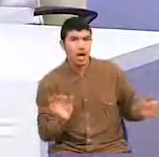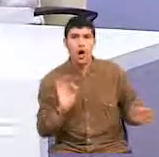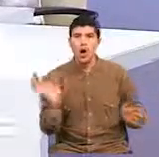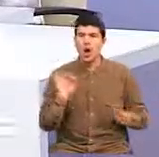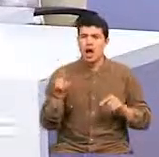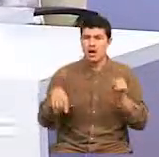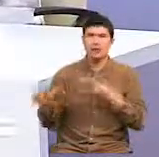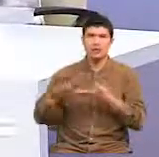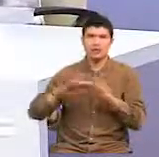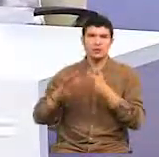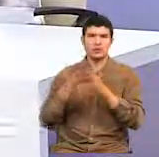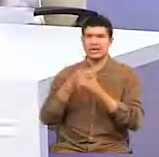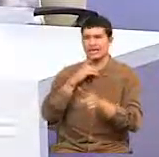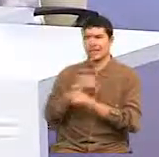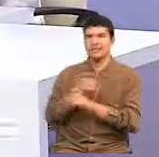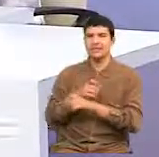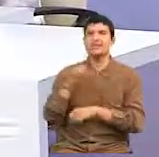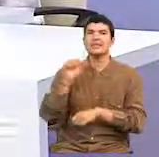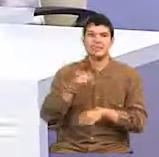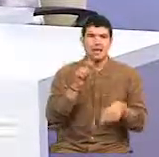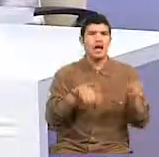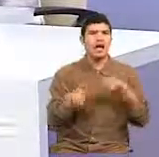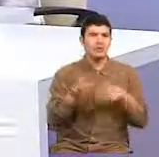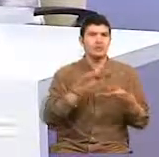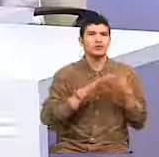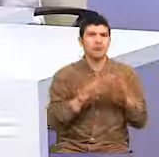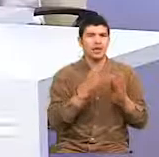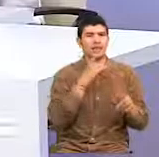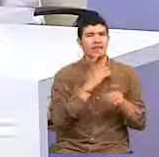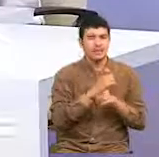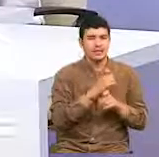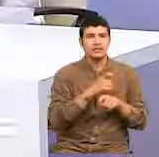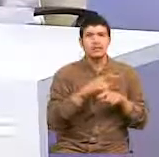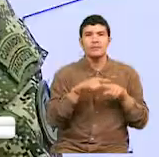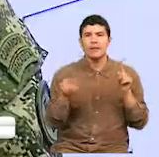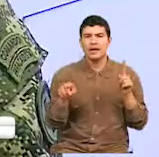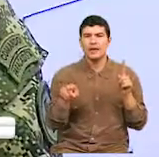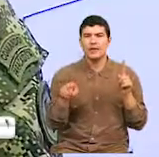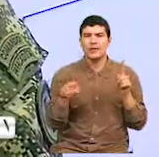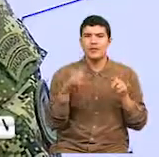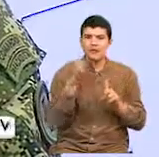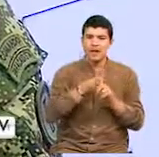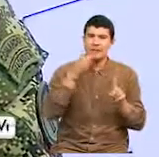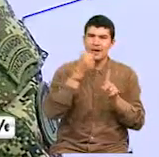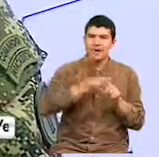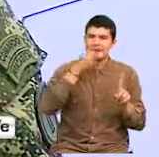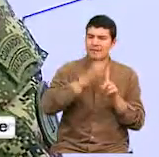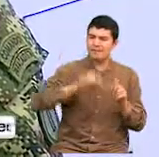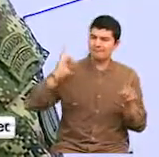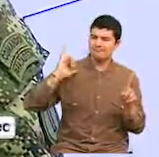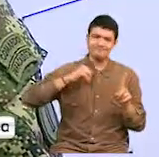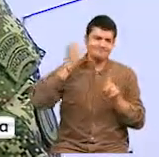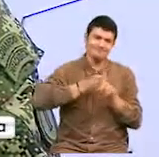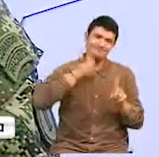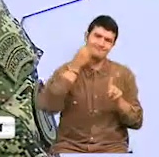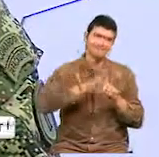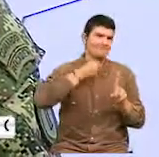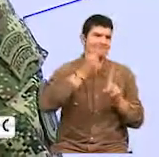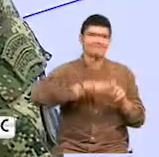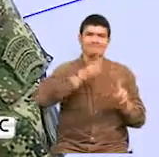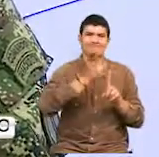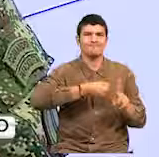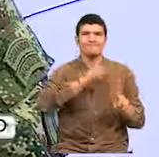es más difícil? Hay unos que son más difíciles que otros, pero la constancia vence lo que la dicha no alcanza. Eso quiere